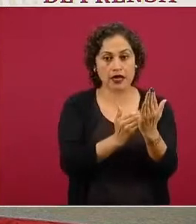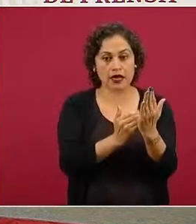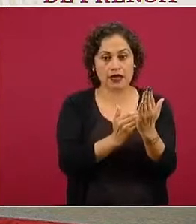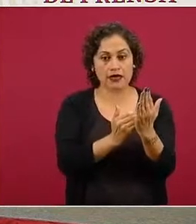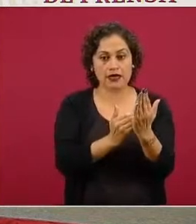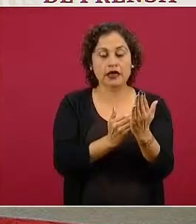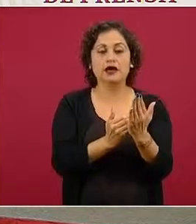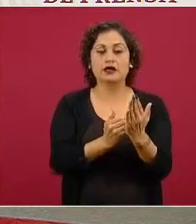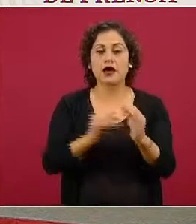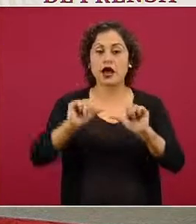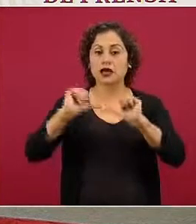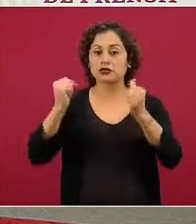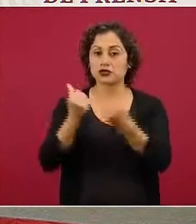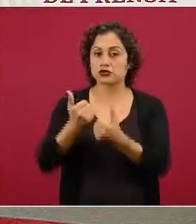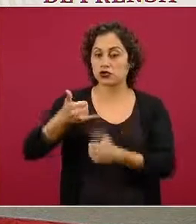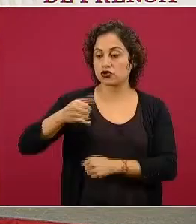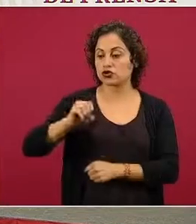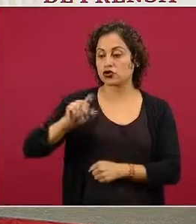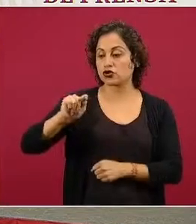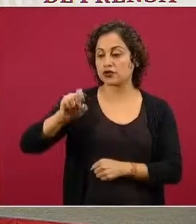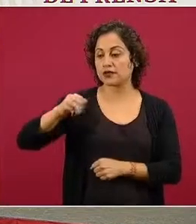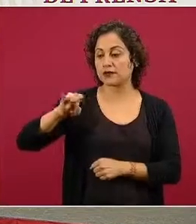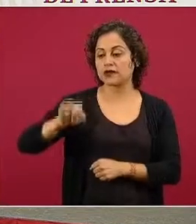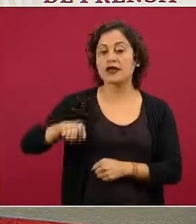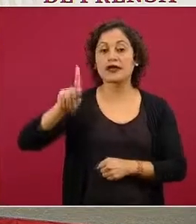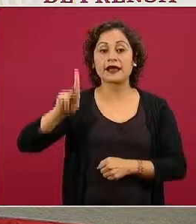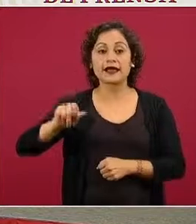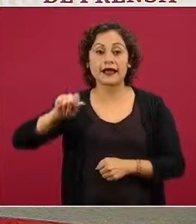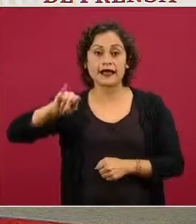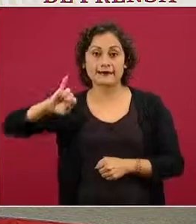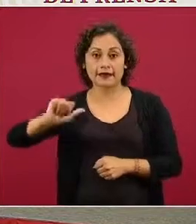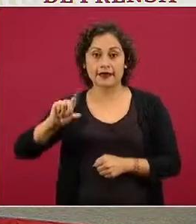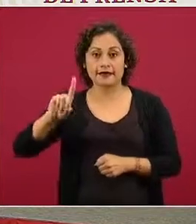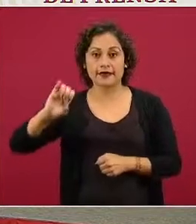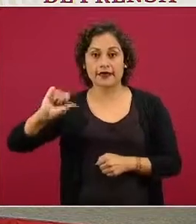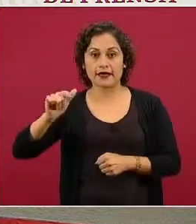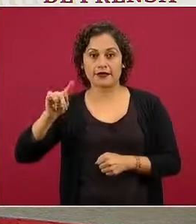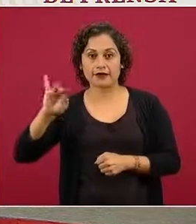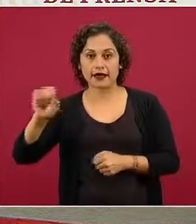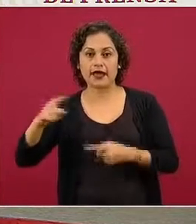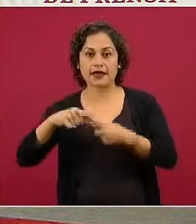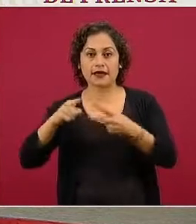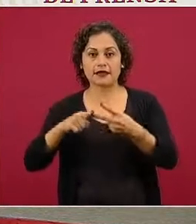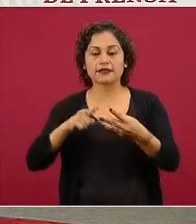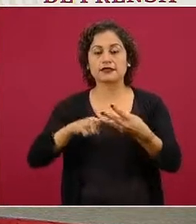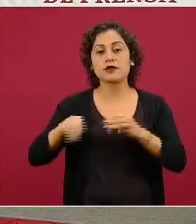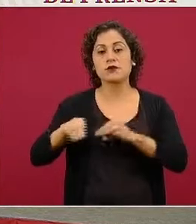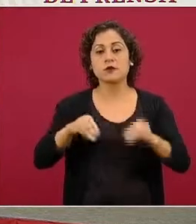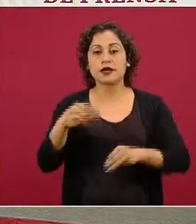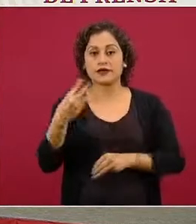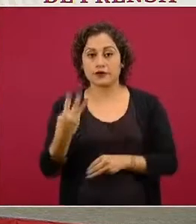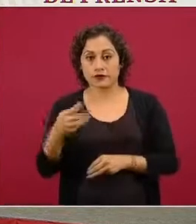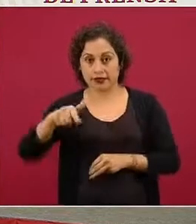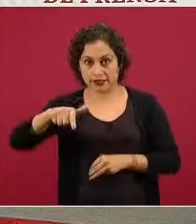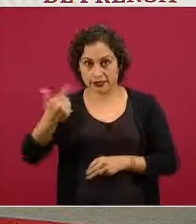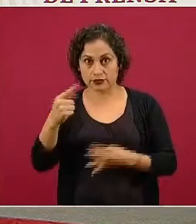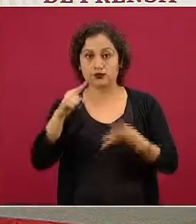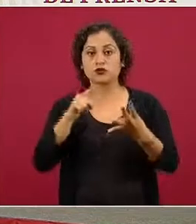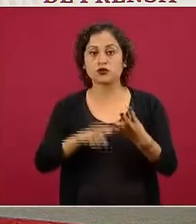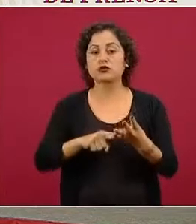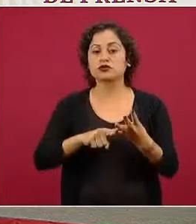Yo También, Cata de Artigues, Movimiento 312, Escorza e